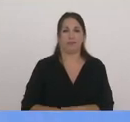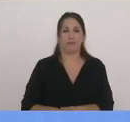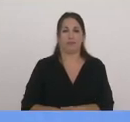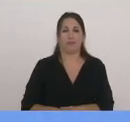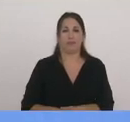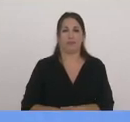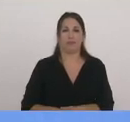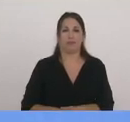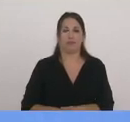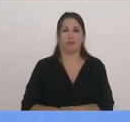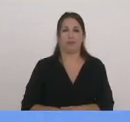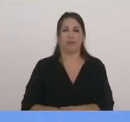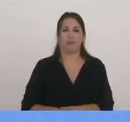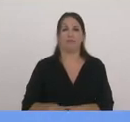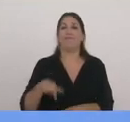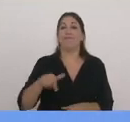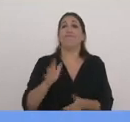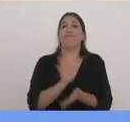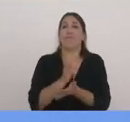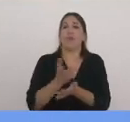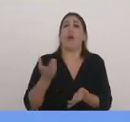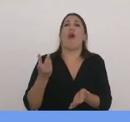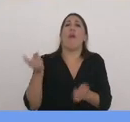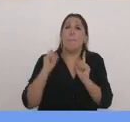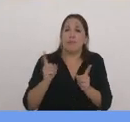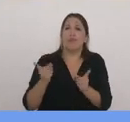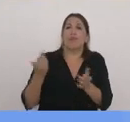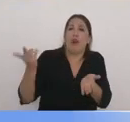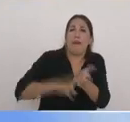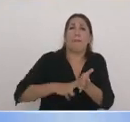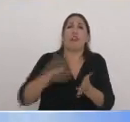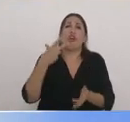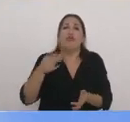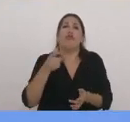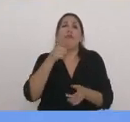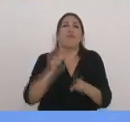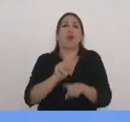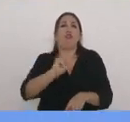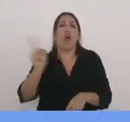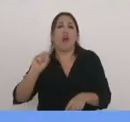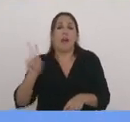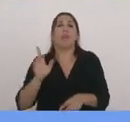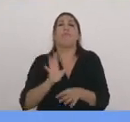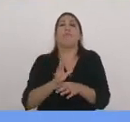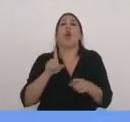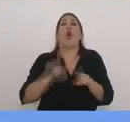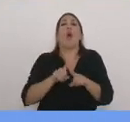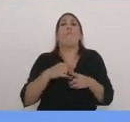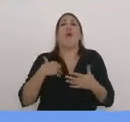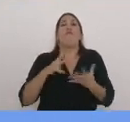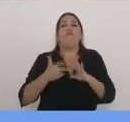Esta renegación es lo que no permite que las llagas se cierren.